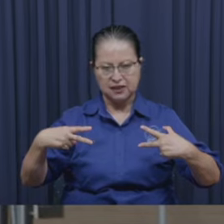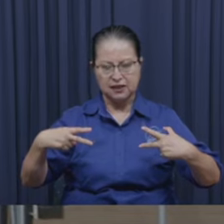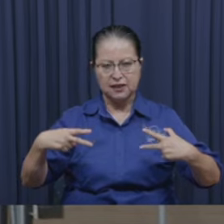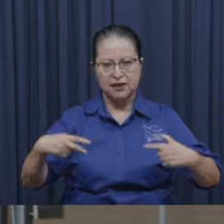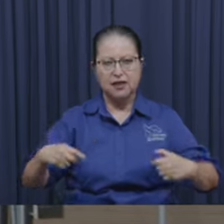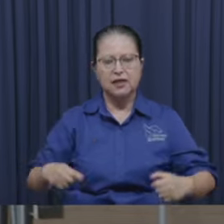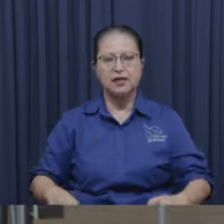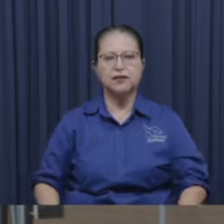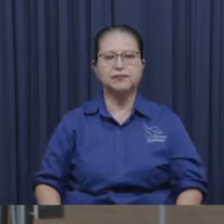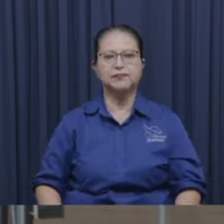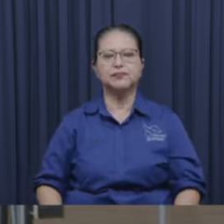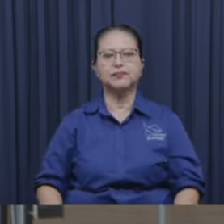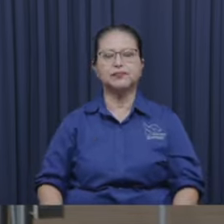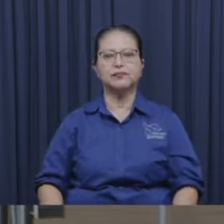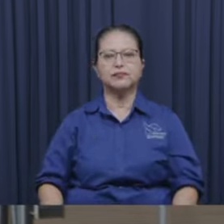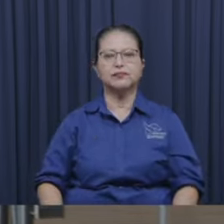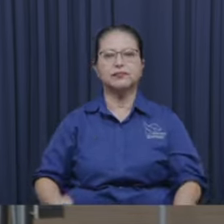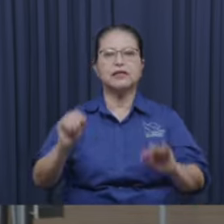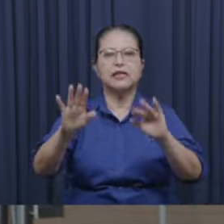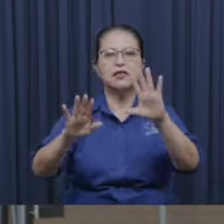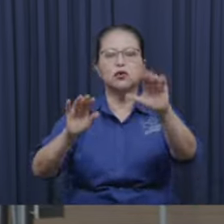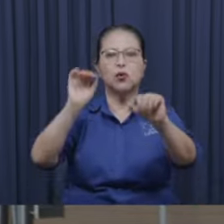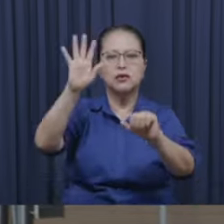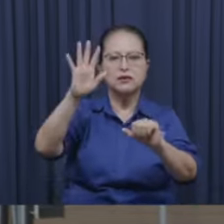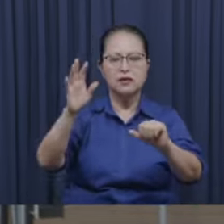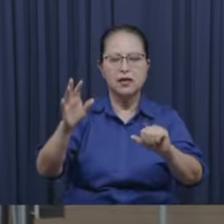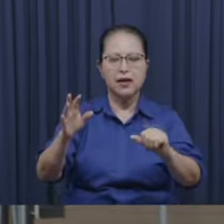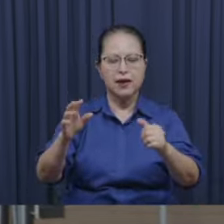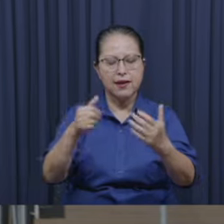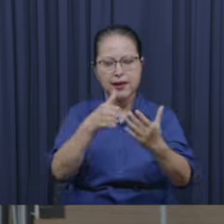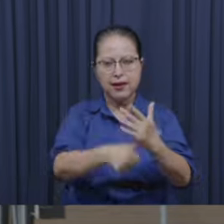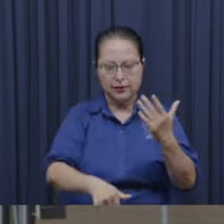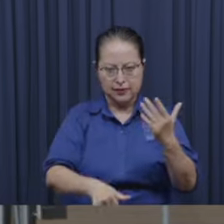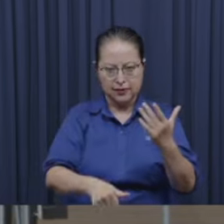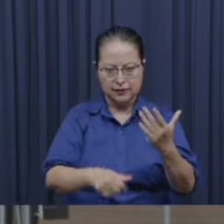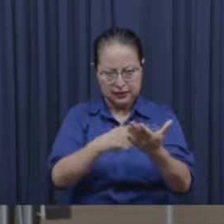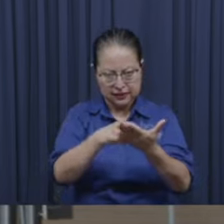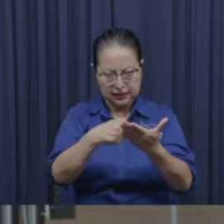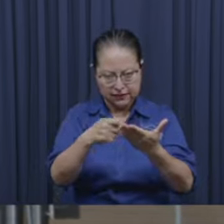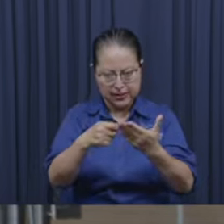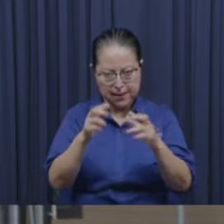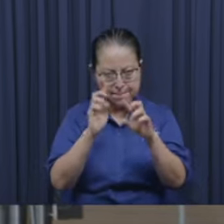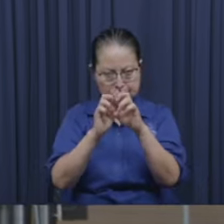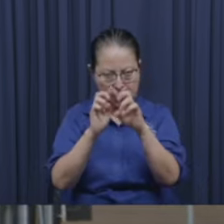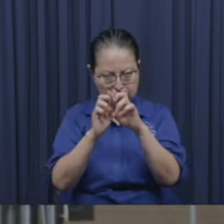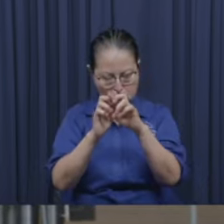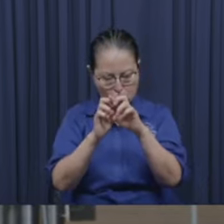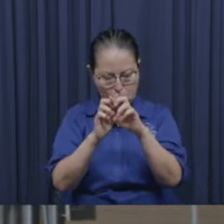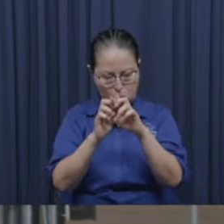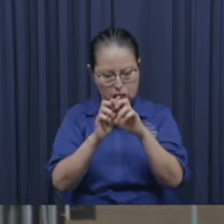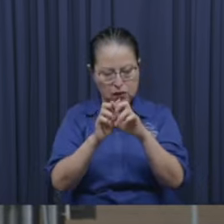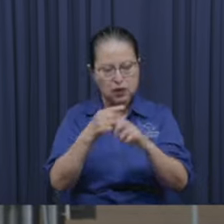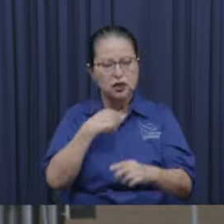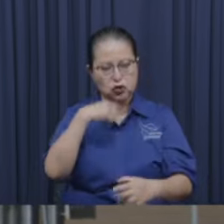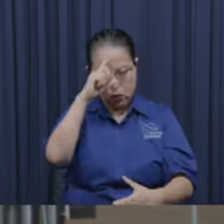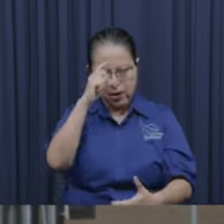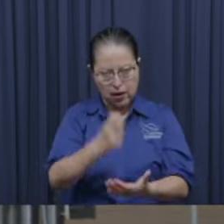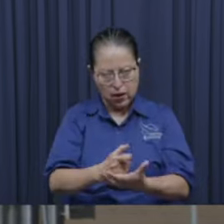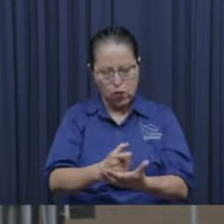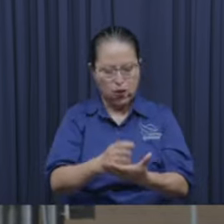sus en sus epístolas 14 que escribió entonces ya no le creo pero yo sí creo todas las